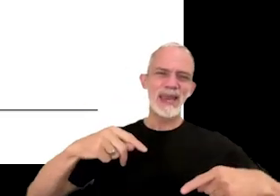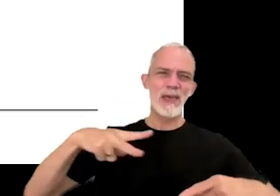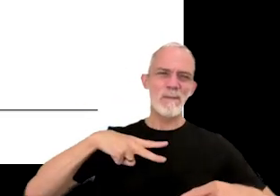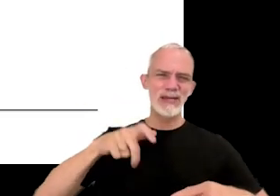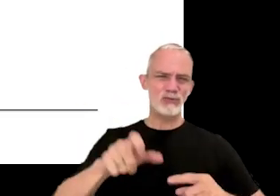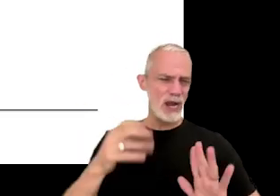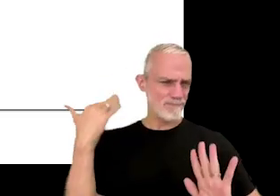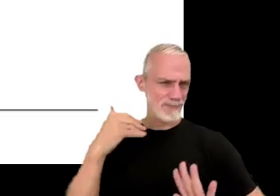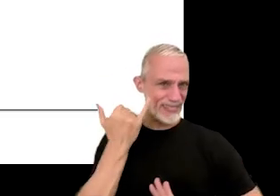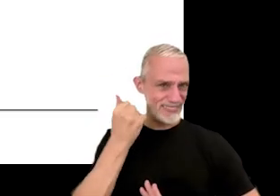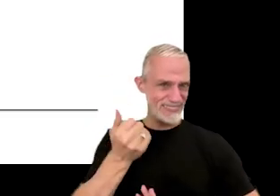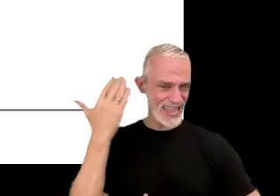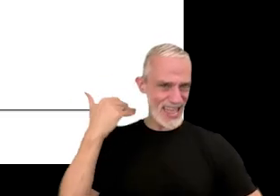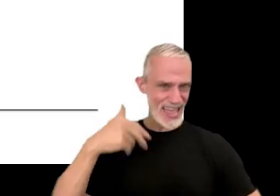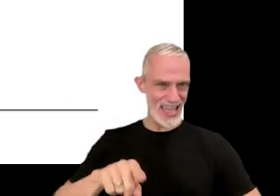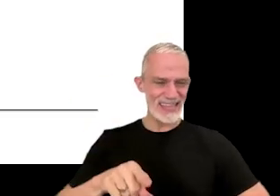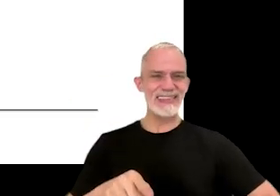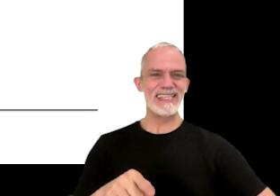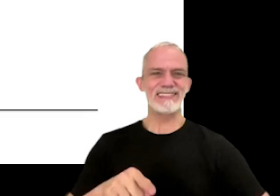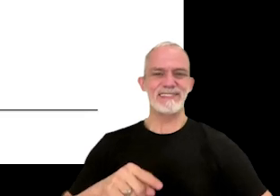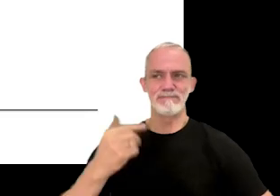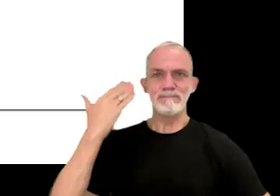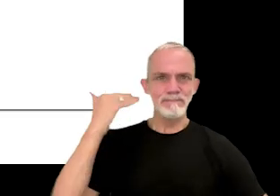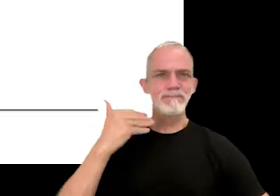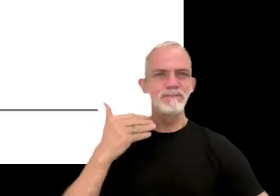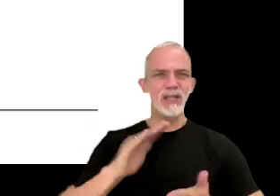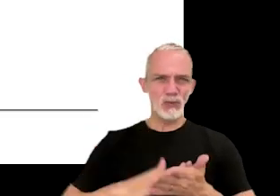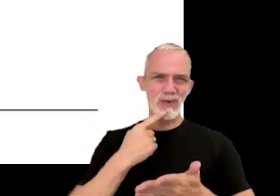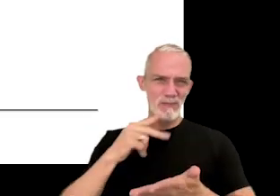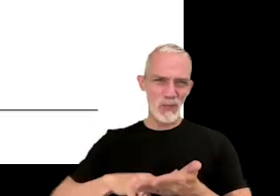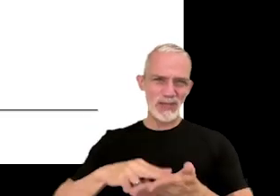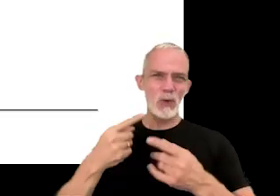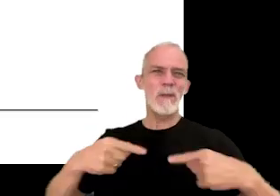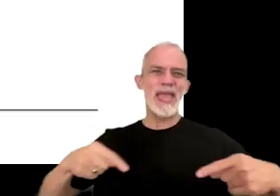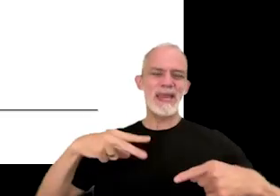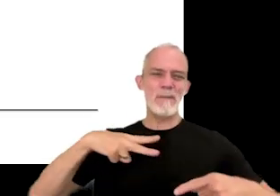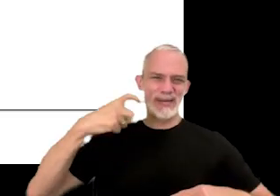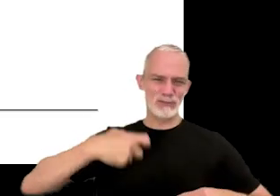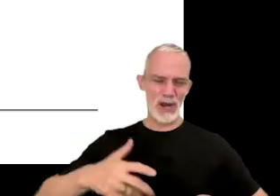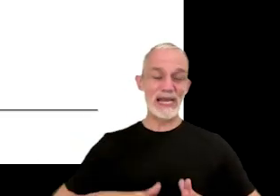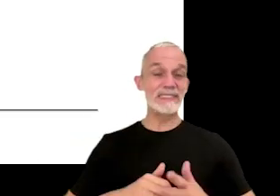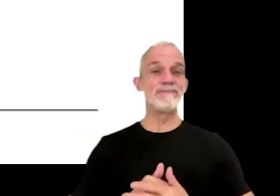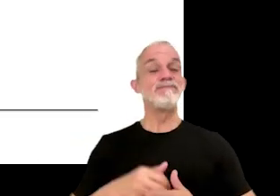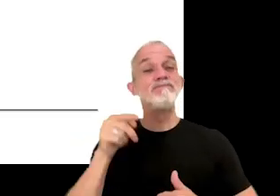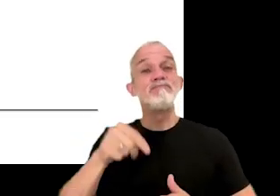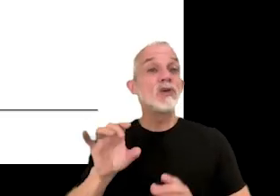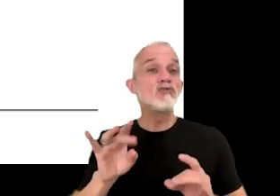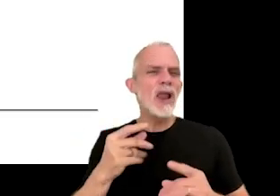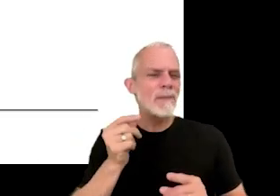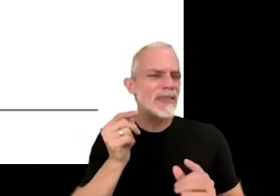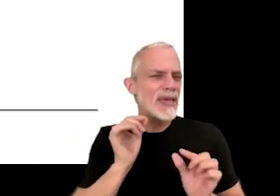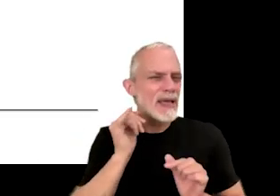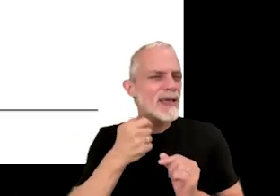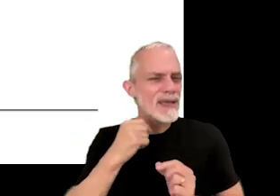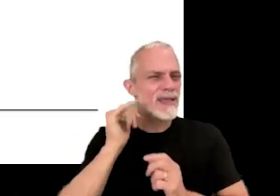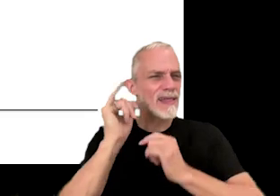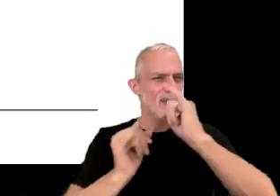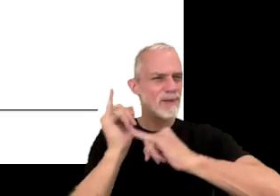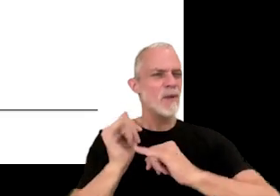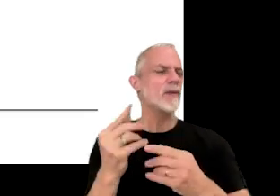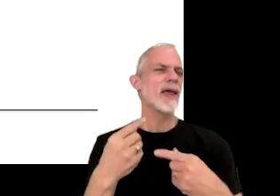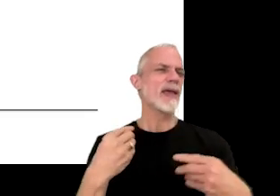la jornada que vimos bienes personales, y donde aquí solamente quiero resaltar